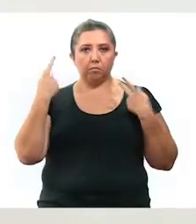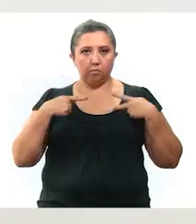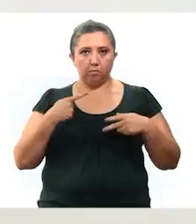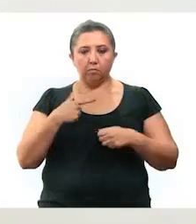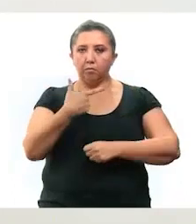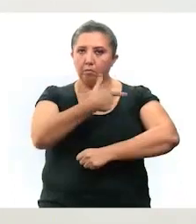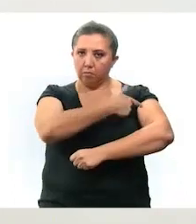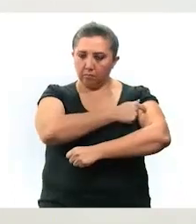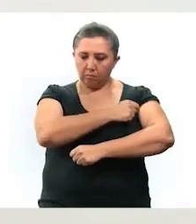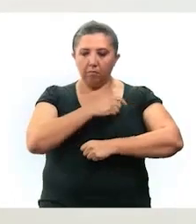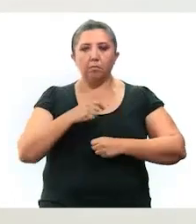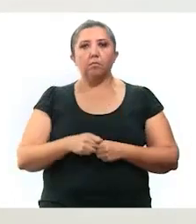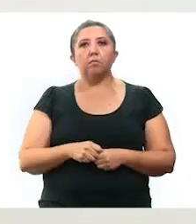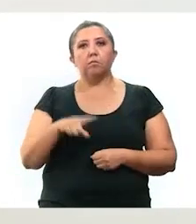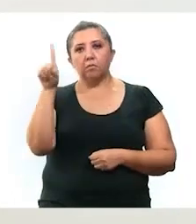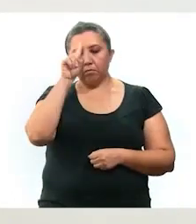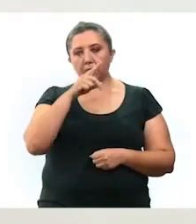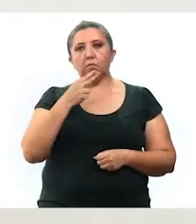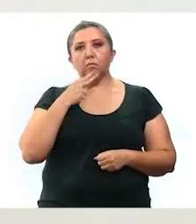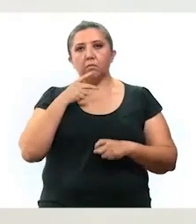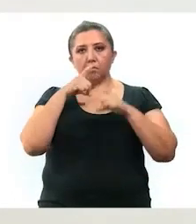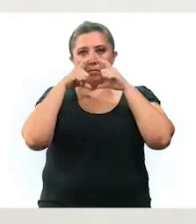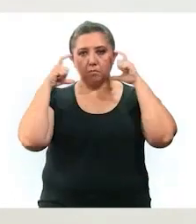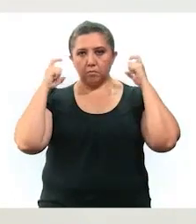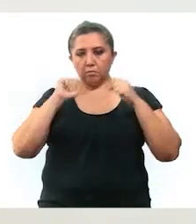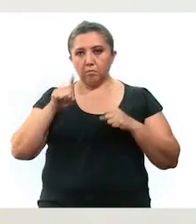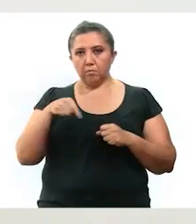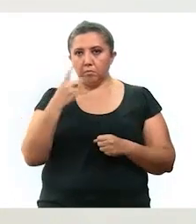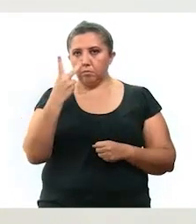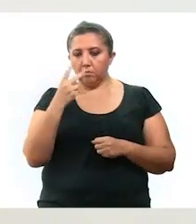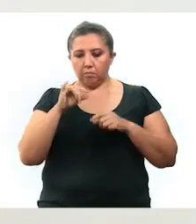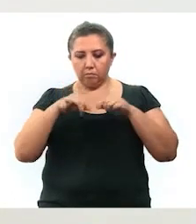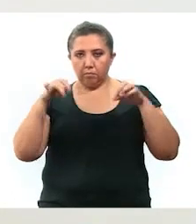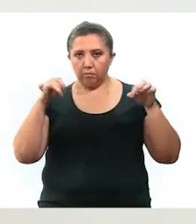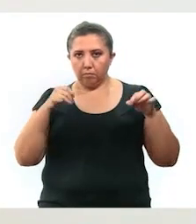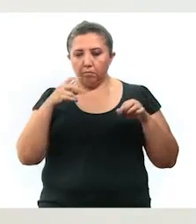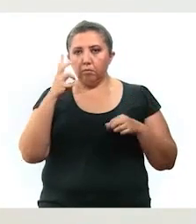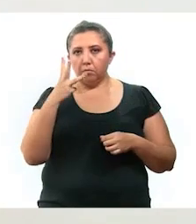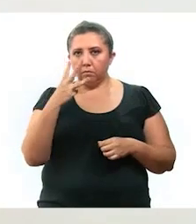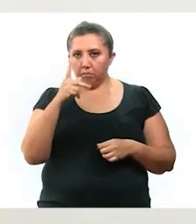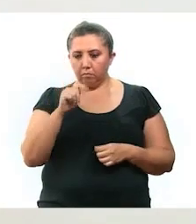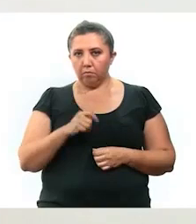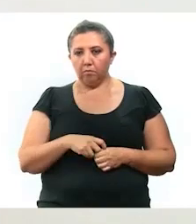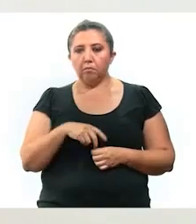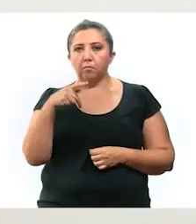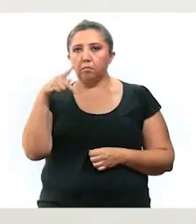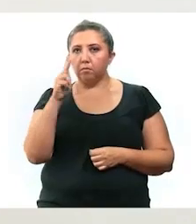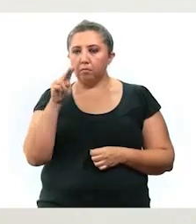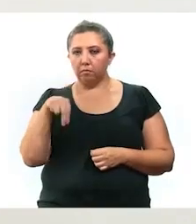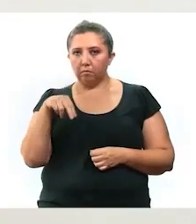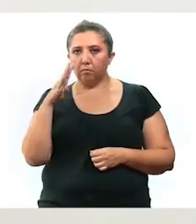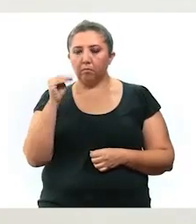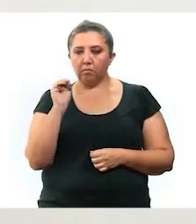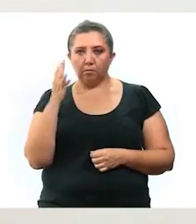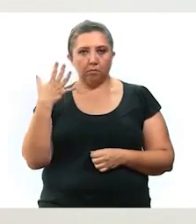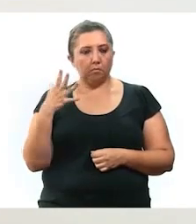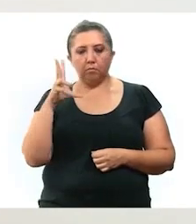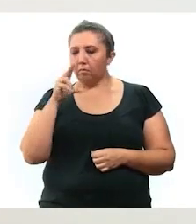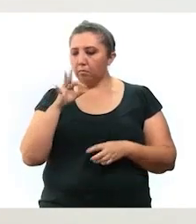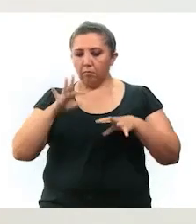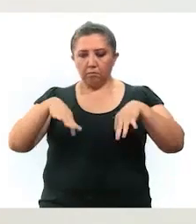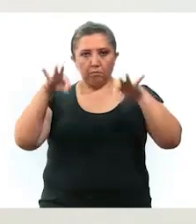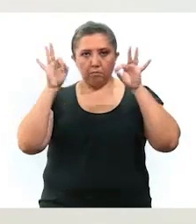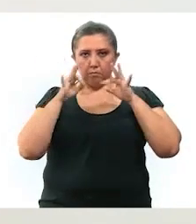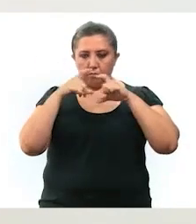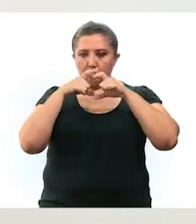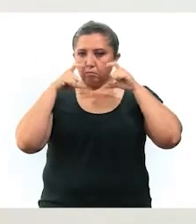personas vacunadas, y recomendamos utilizar mascarillas que sean de 2 capas, tricapa o KN95, no de tela